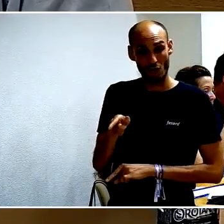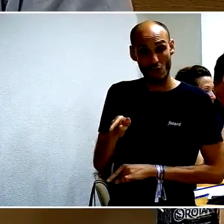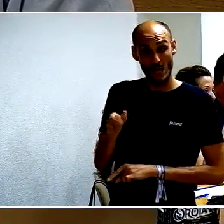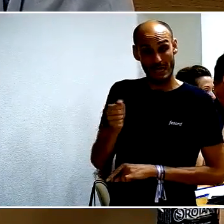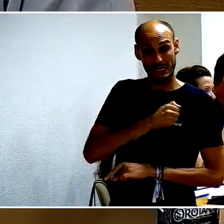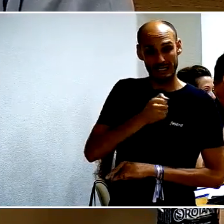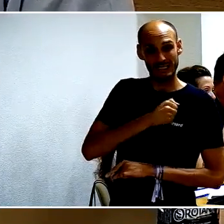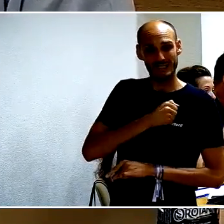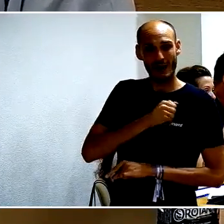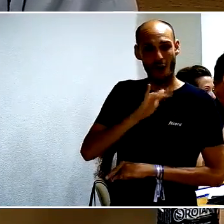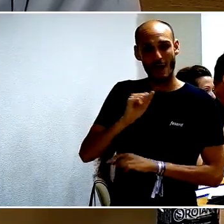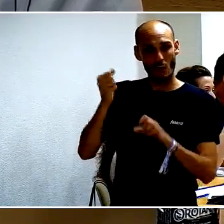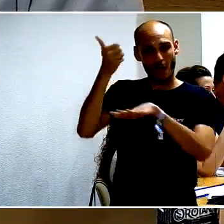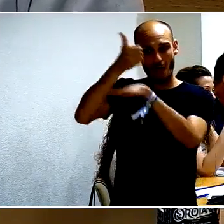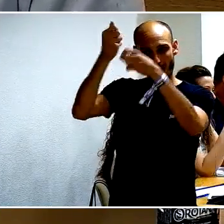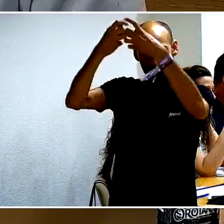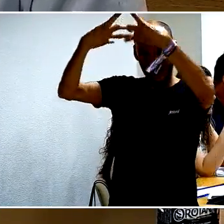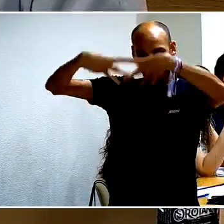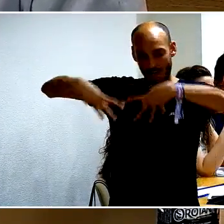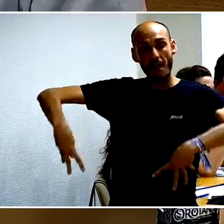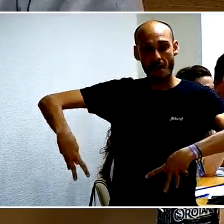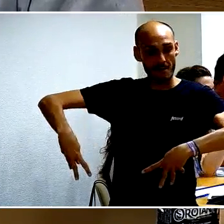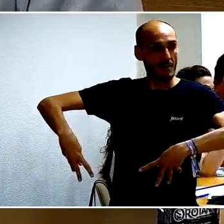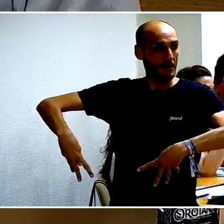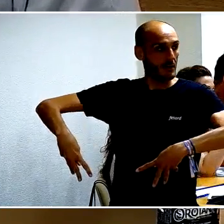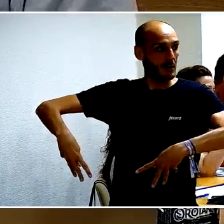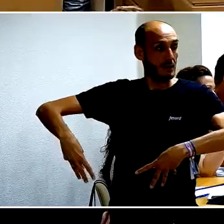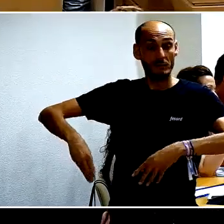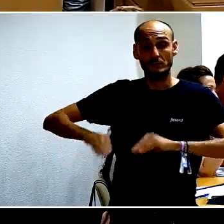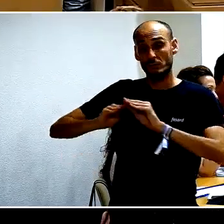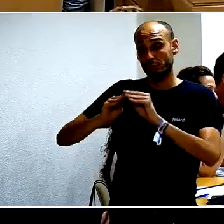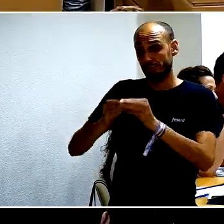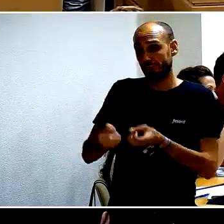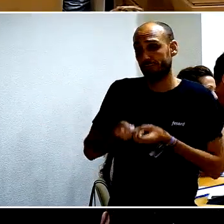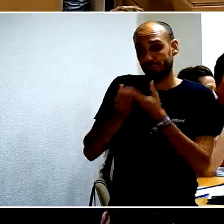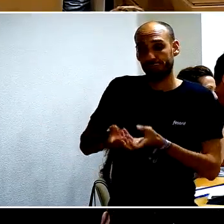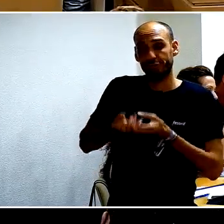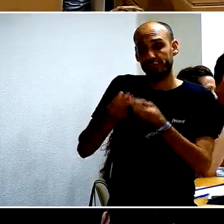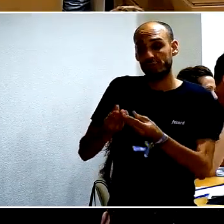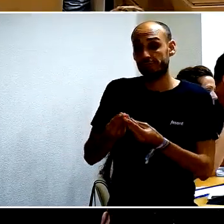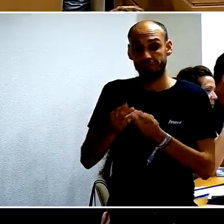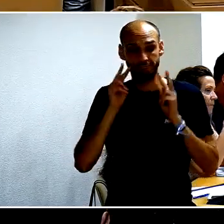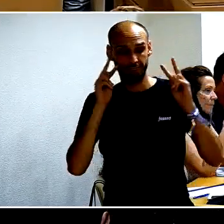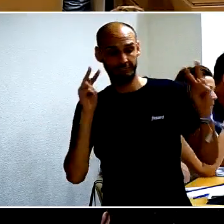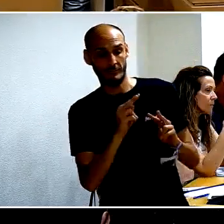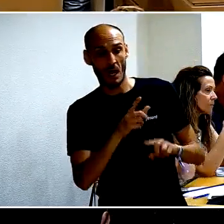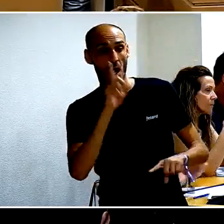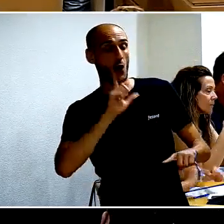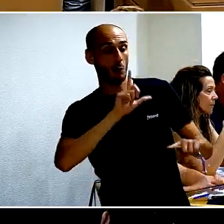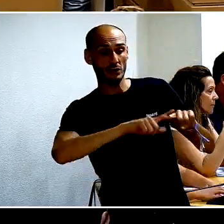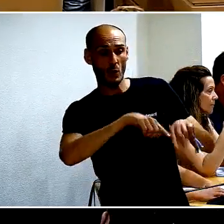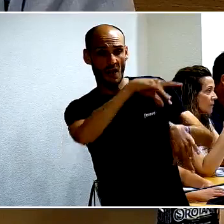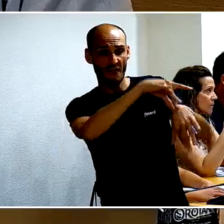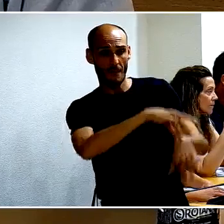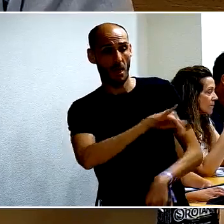una jerarquía que mensaje tras mensaje considera a los homosexuales como enfermos.